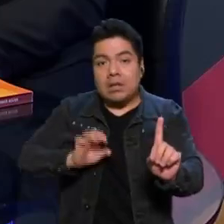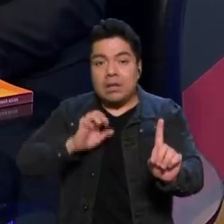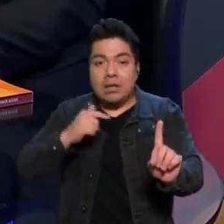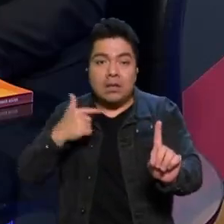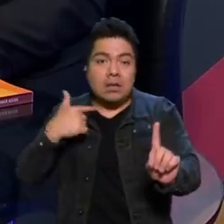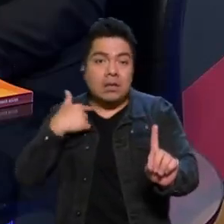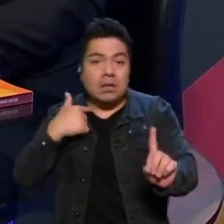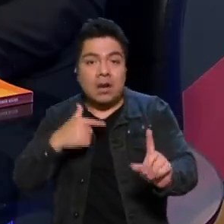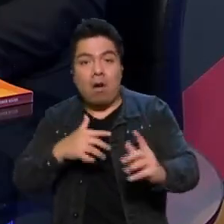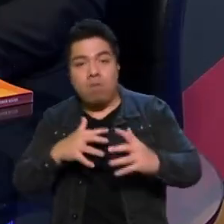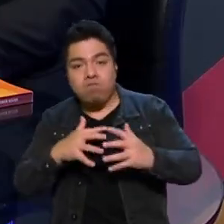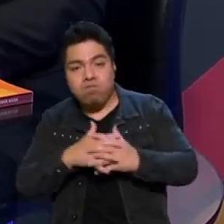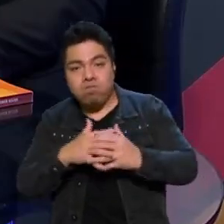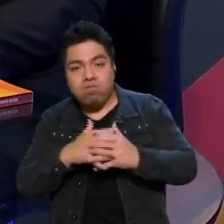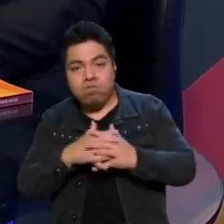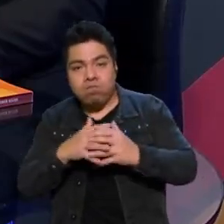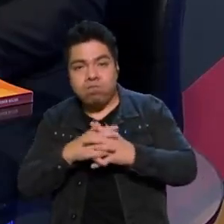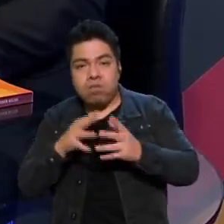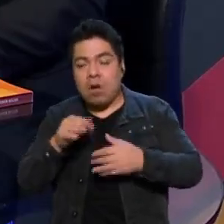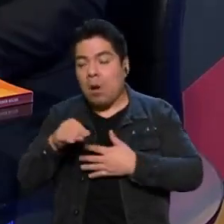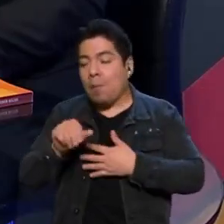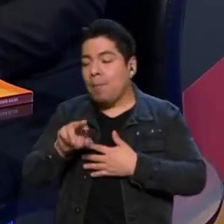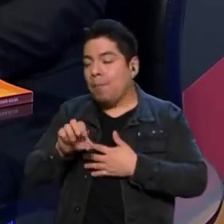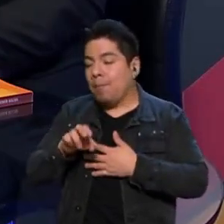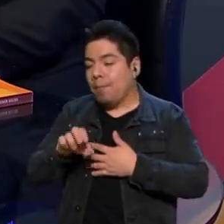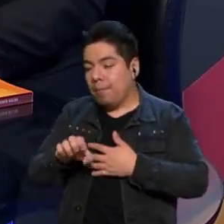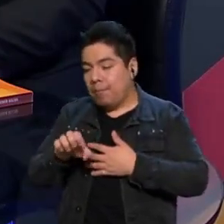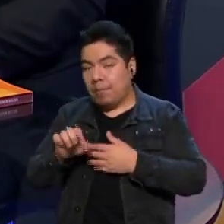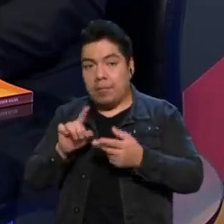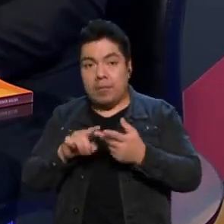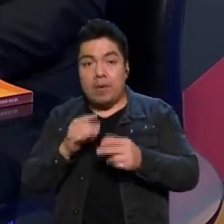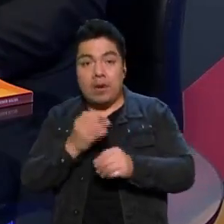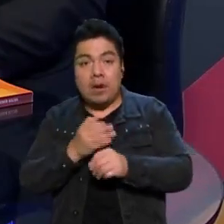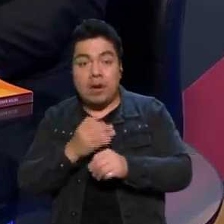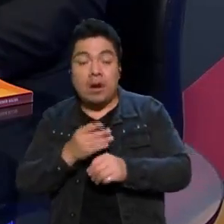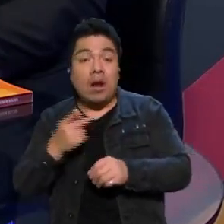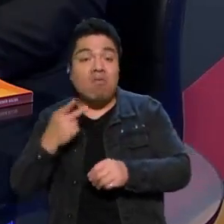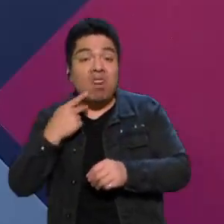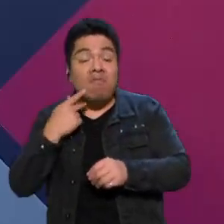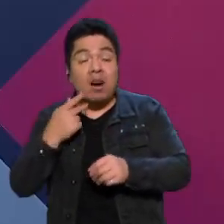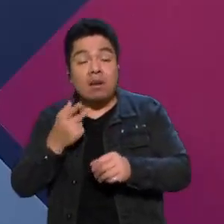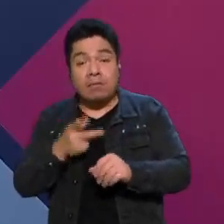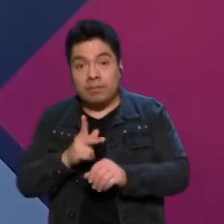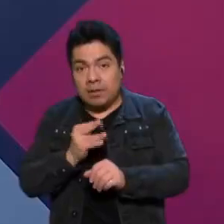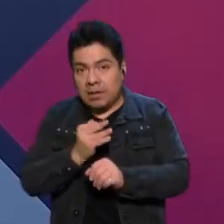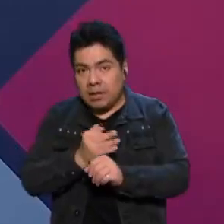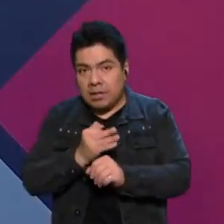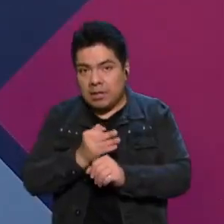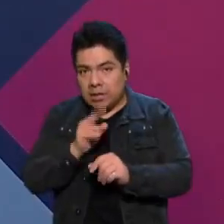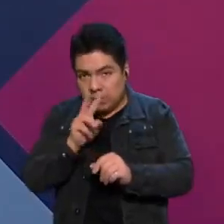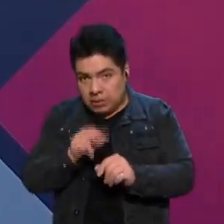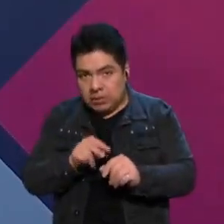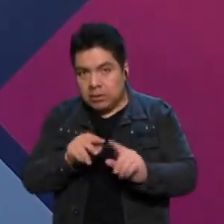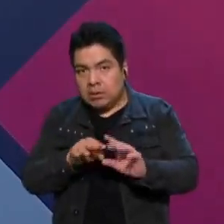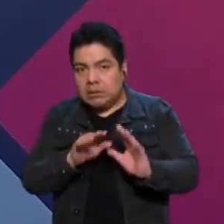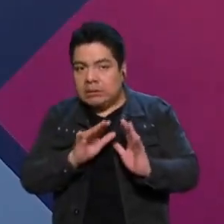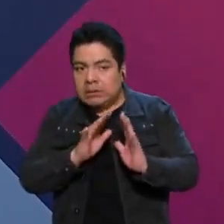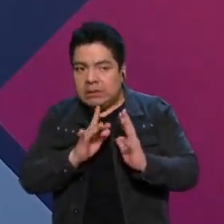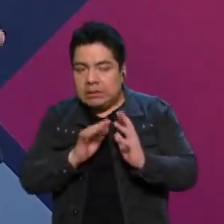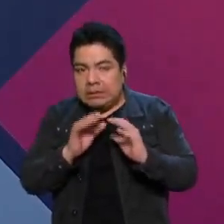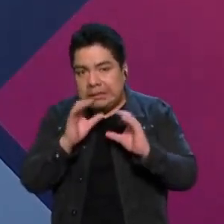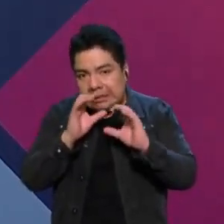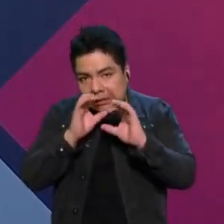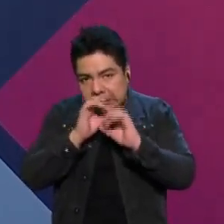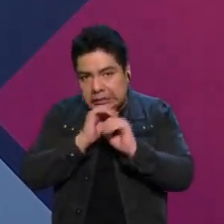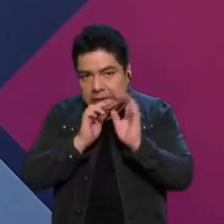de Irak, exmarín, convertido en diplomático, pero un verdadero agente oscuro